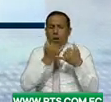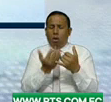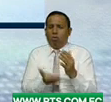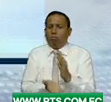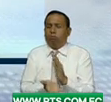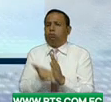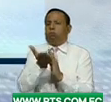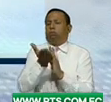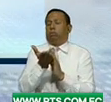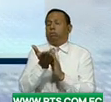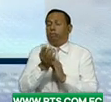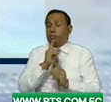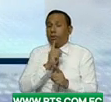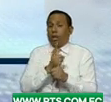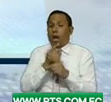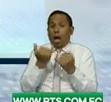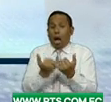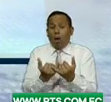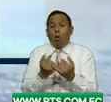2022. De esa cifra,